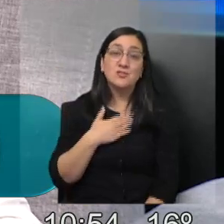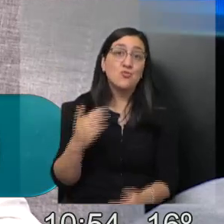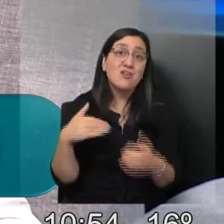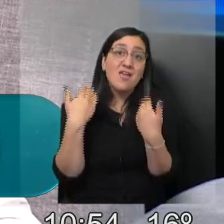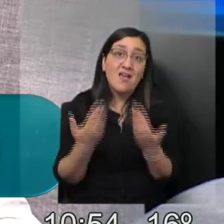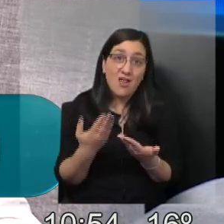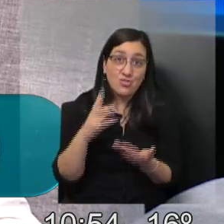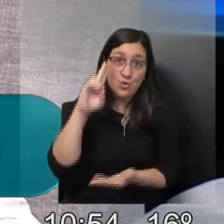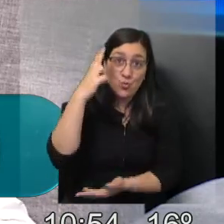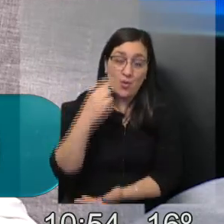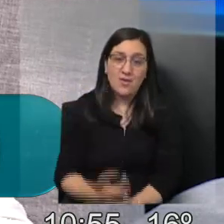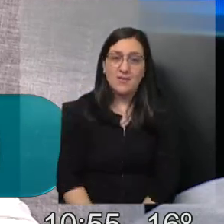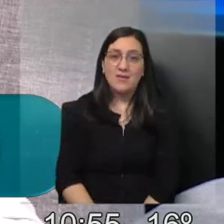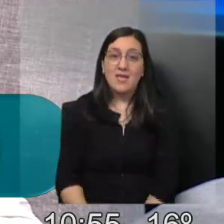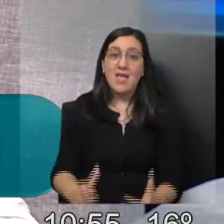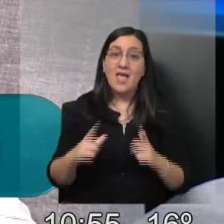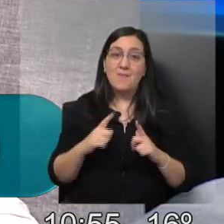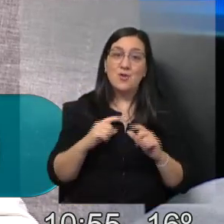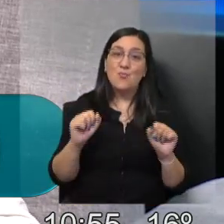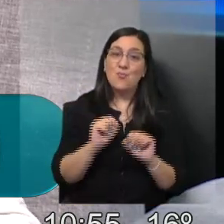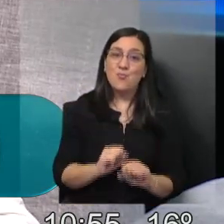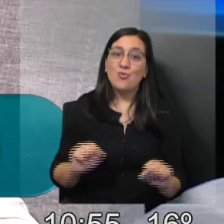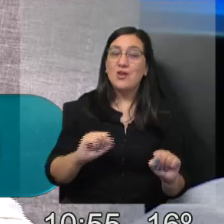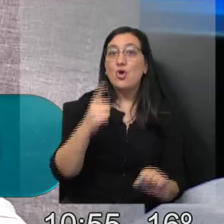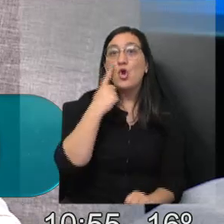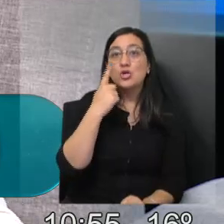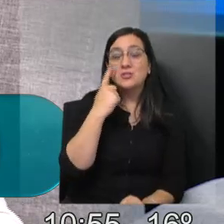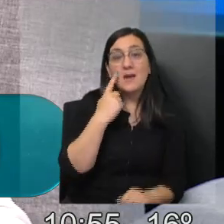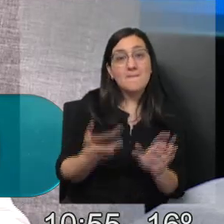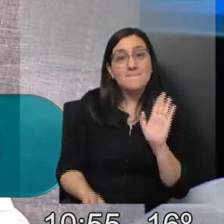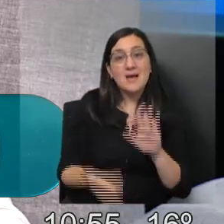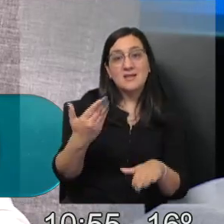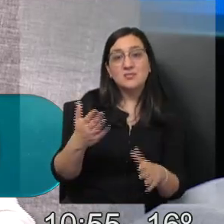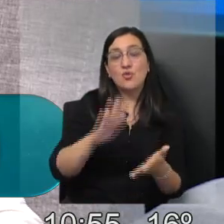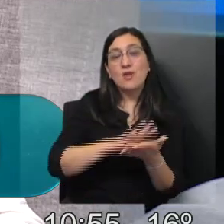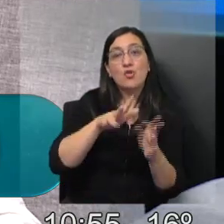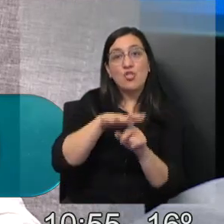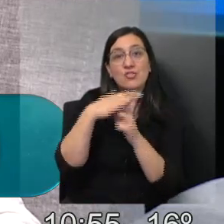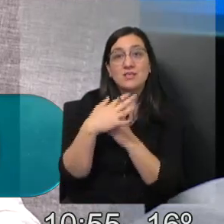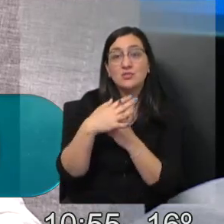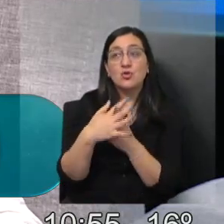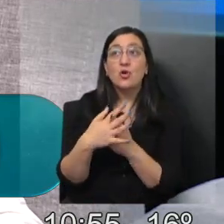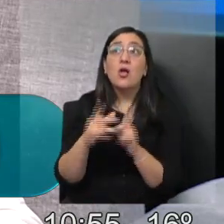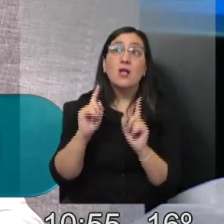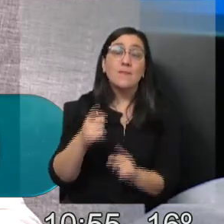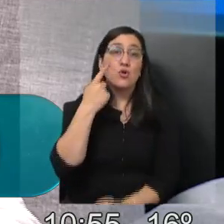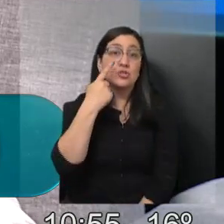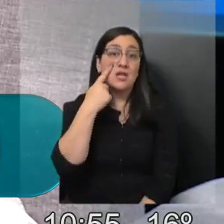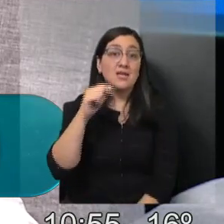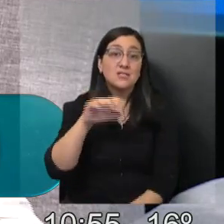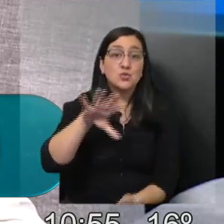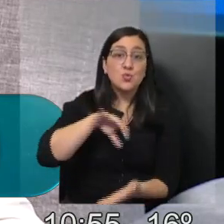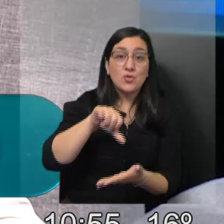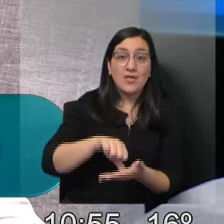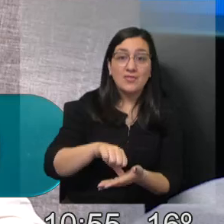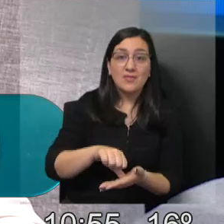acá. Espero poder conocer un poco más sobre el contexto, sobre la ciudad. Hasta ahora la he pasado muy bien en las